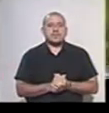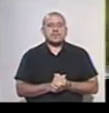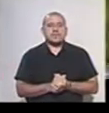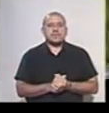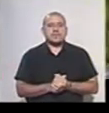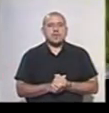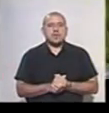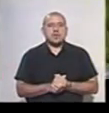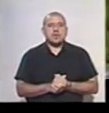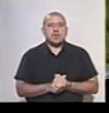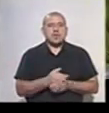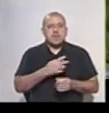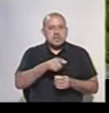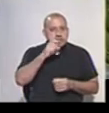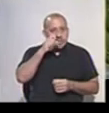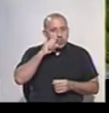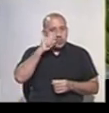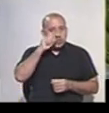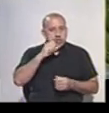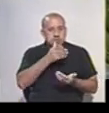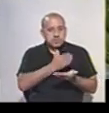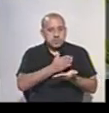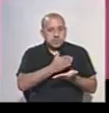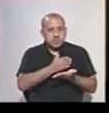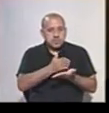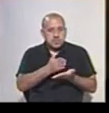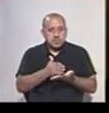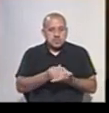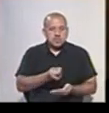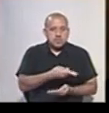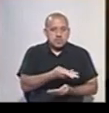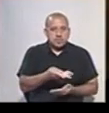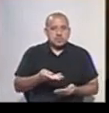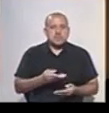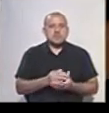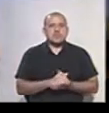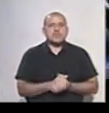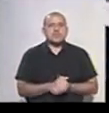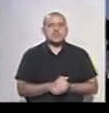Un poquito de cebollita. La cebollita un poco para refrescar, ¿no?